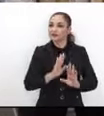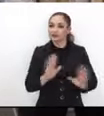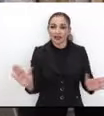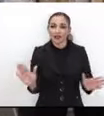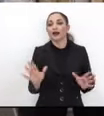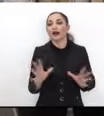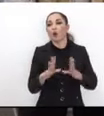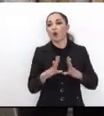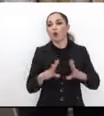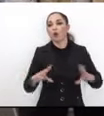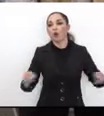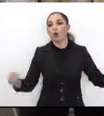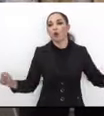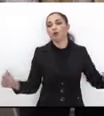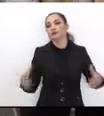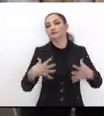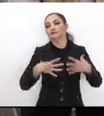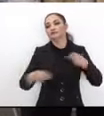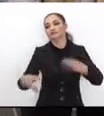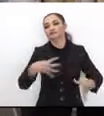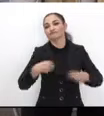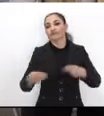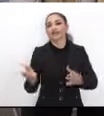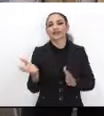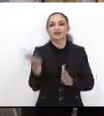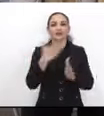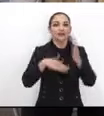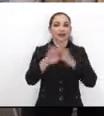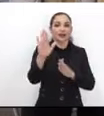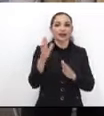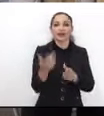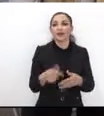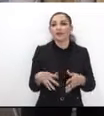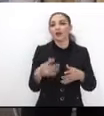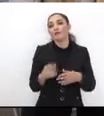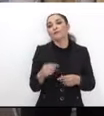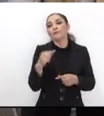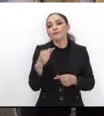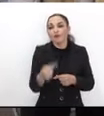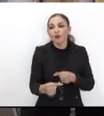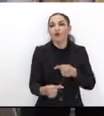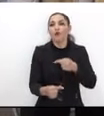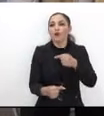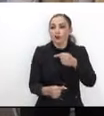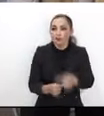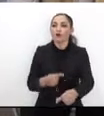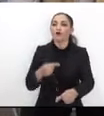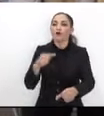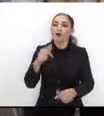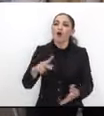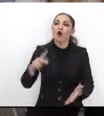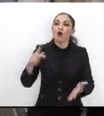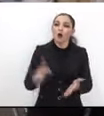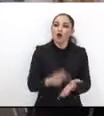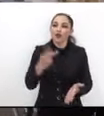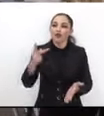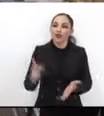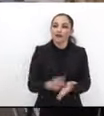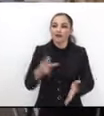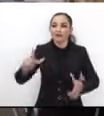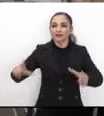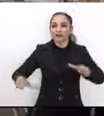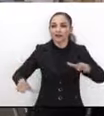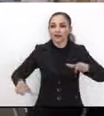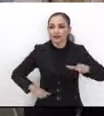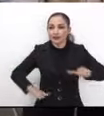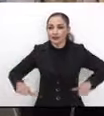circunstancia, esta pandemia, salir adelante y poder ir recuperando gradualmente la normalidad, las actividades